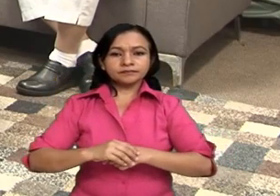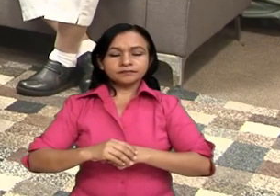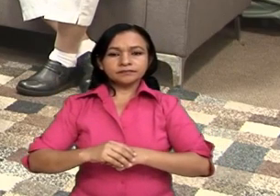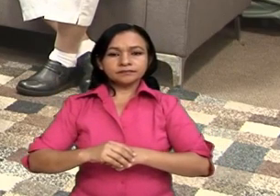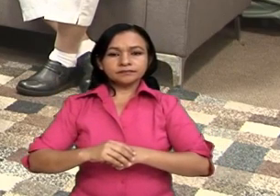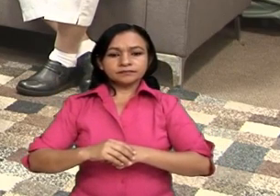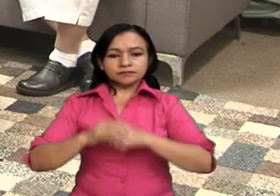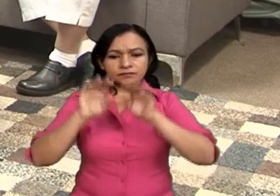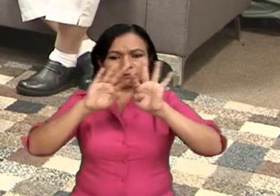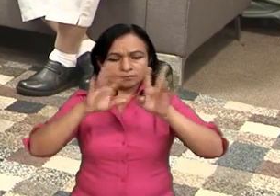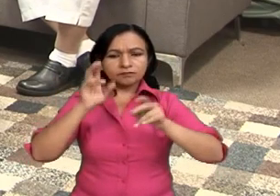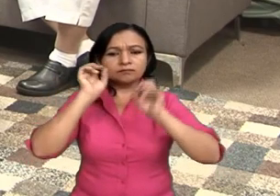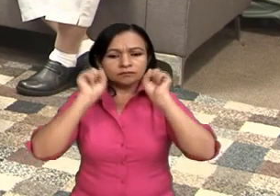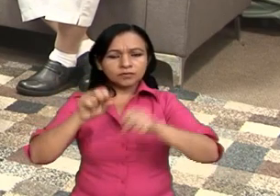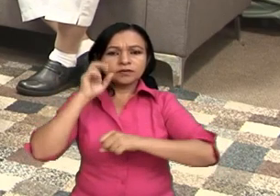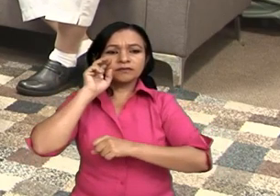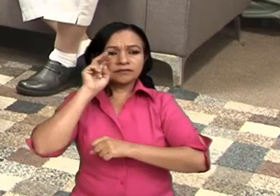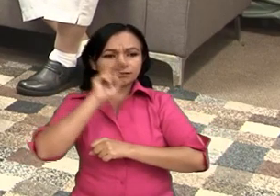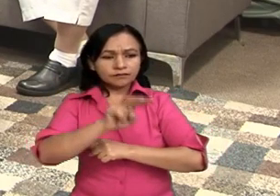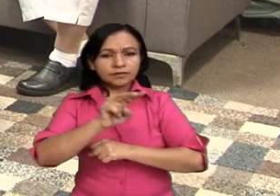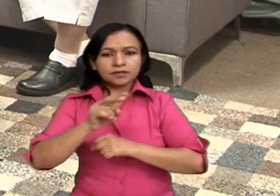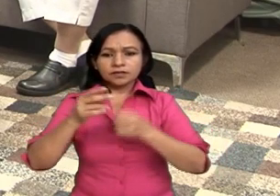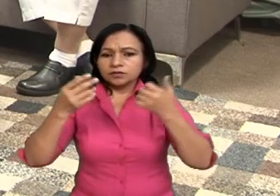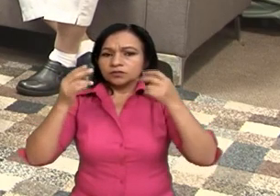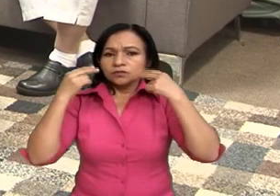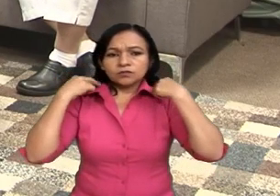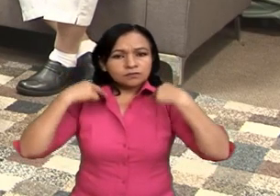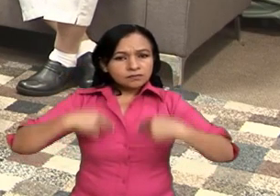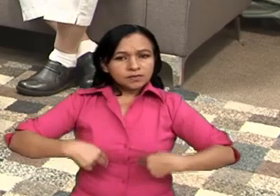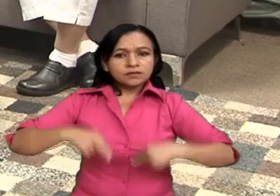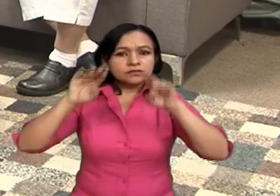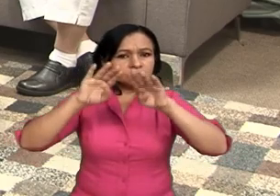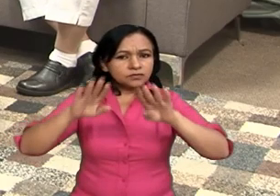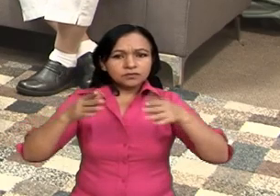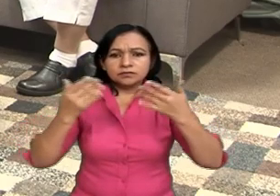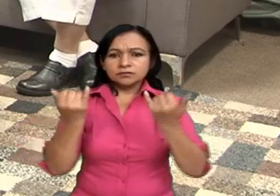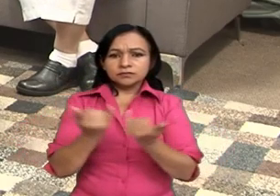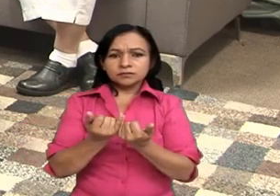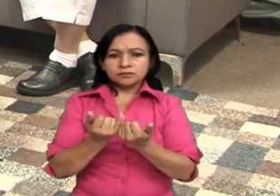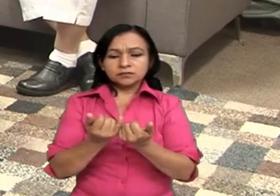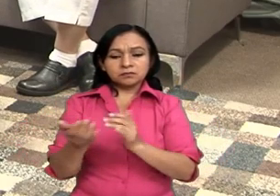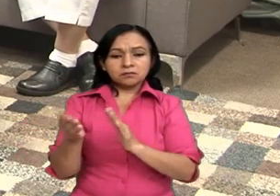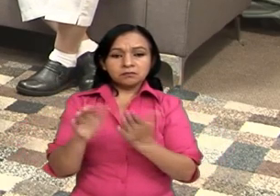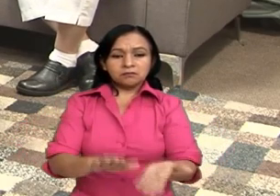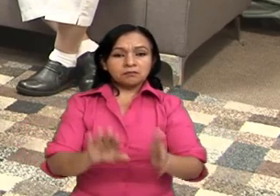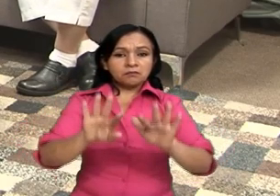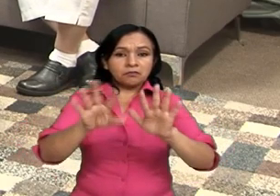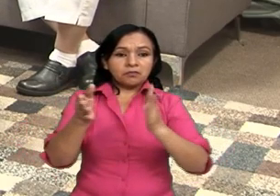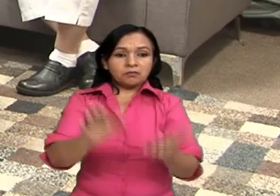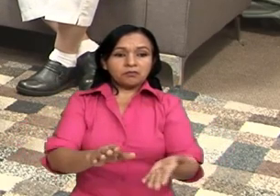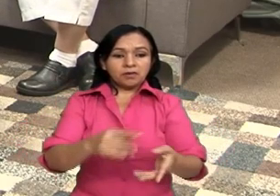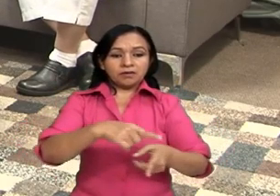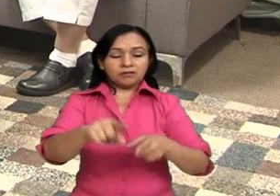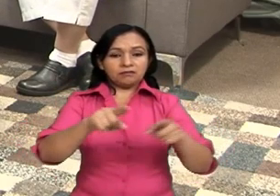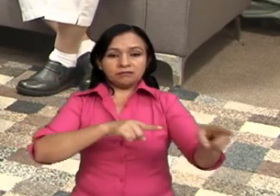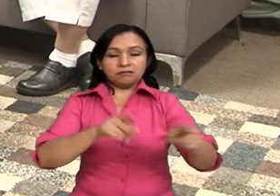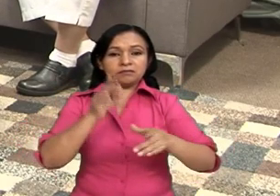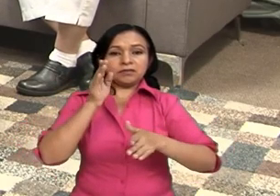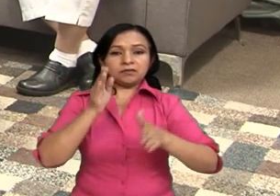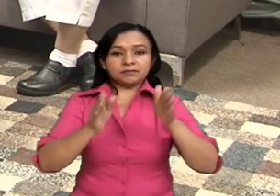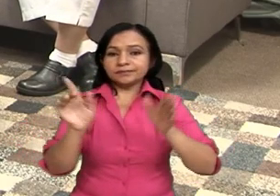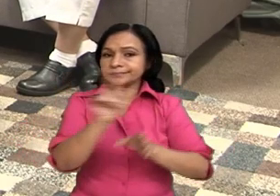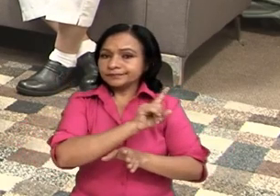de visualizarse que es un ser viviente, no un ser muerto, okay, sino un ser